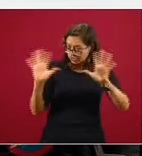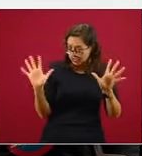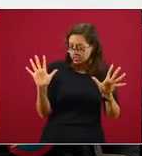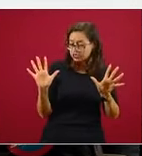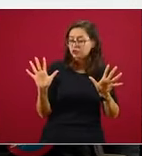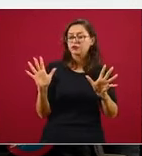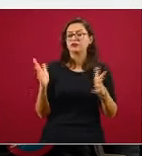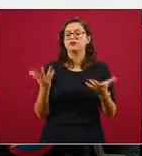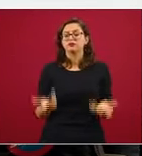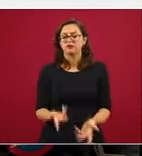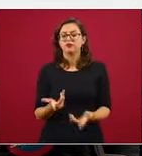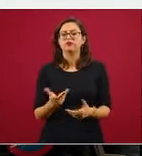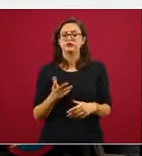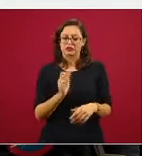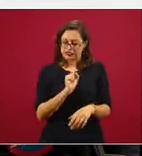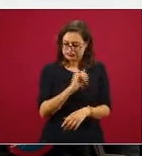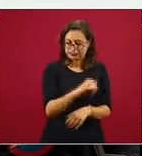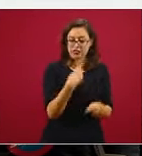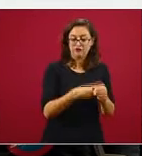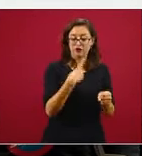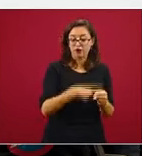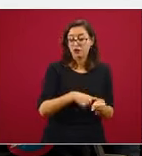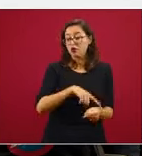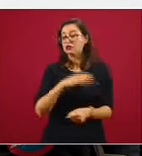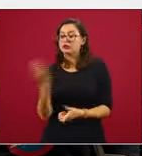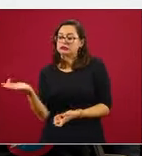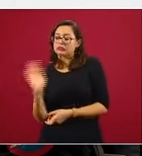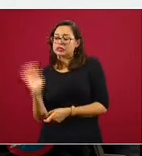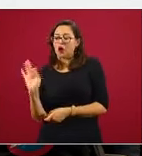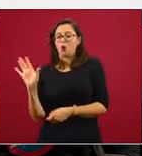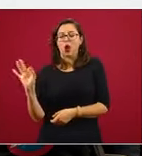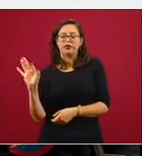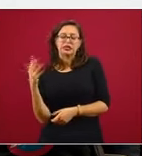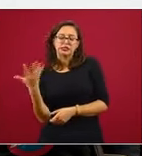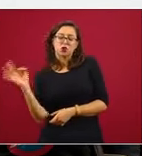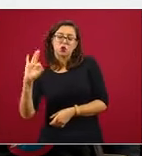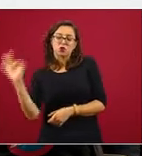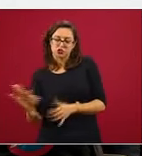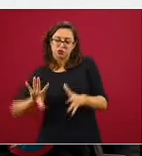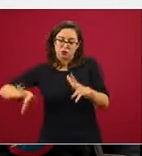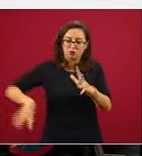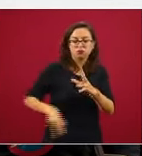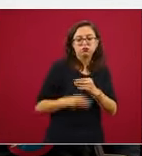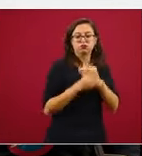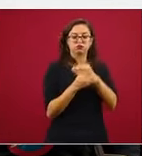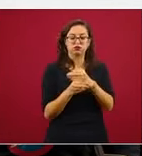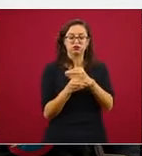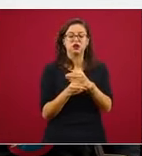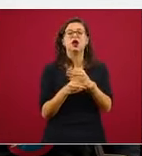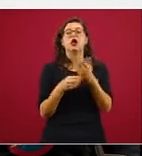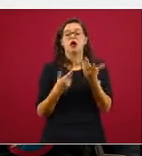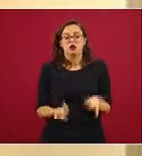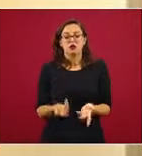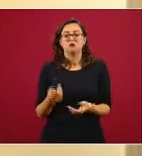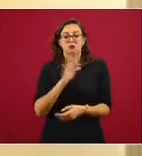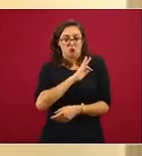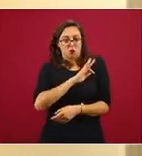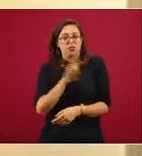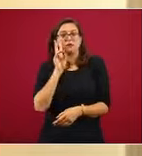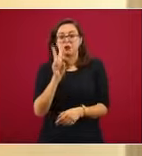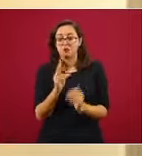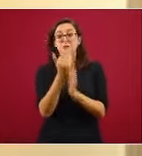confirmados más los aún sospechosos por el porcentaje de positividad. Y bueno, continuamos hoy día todavía presentando este